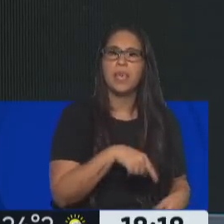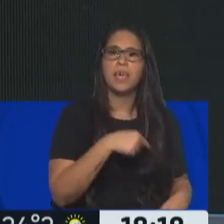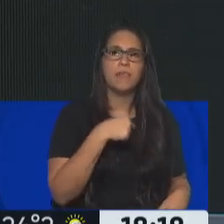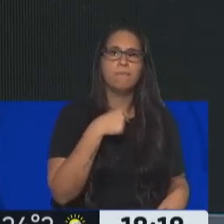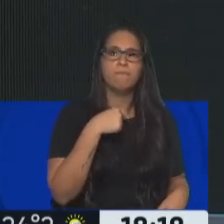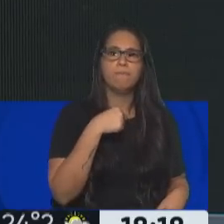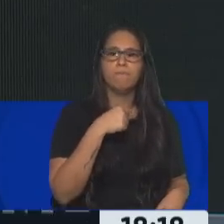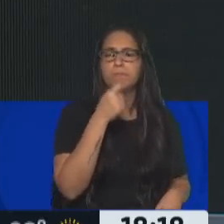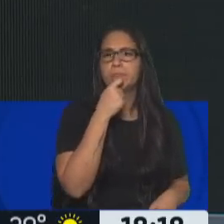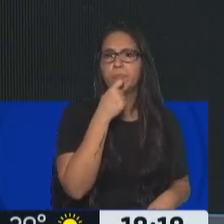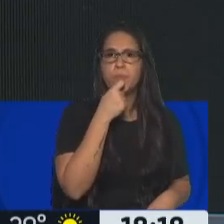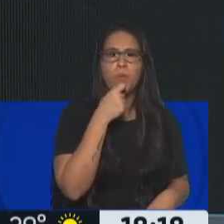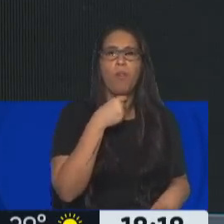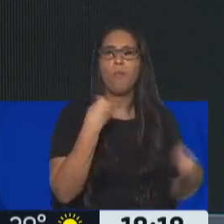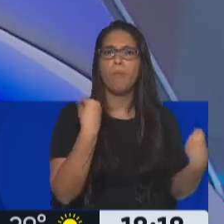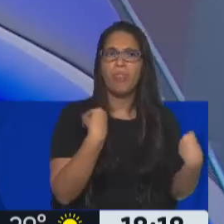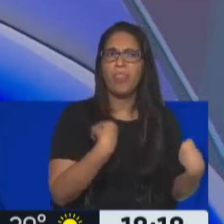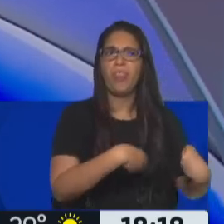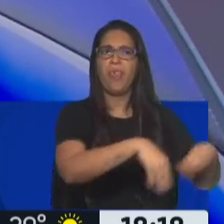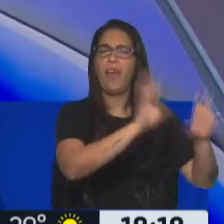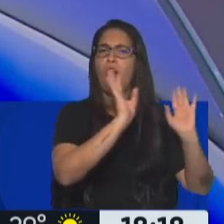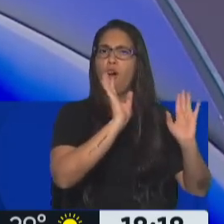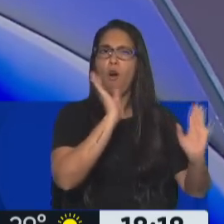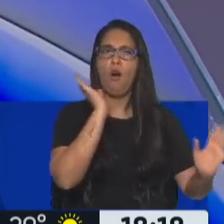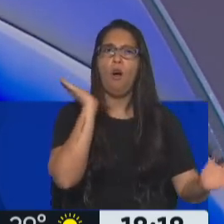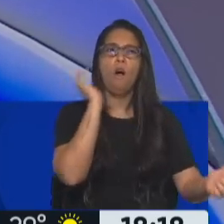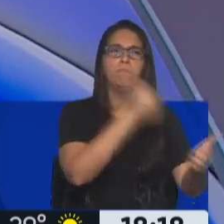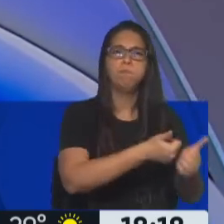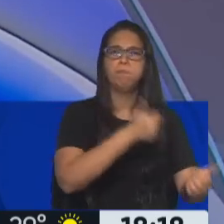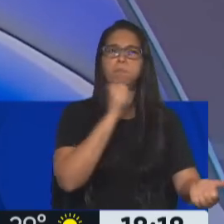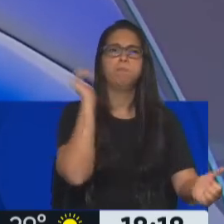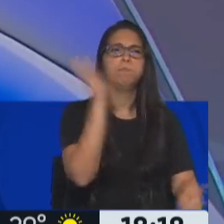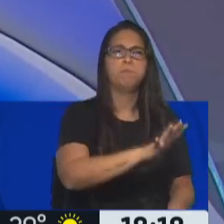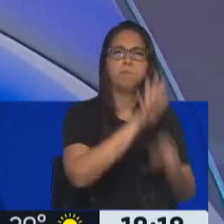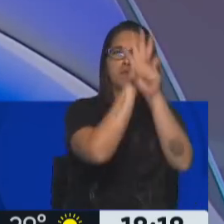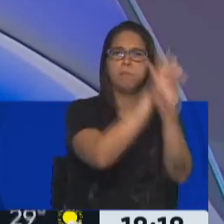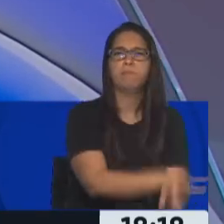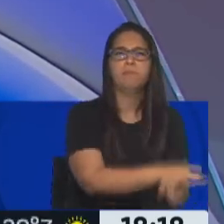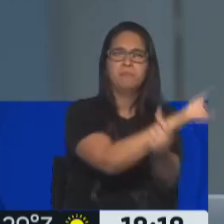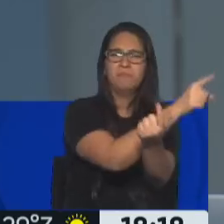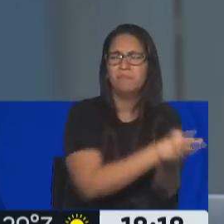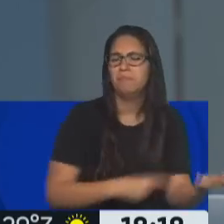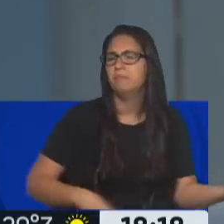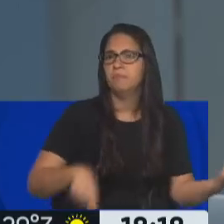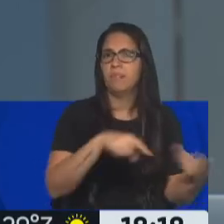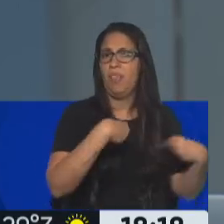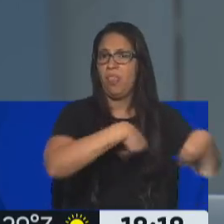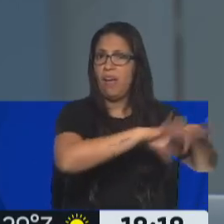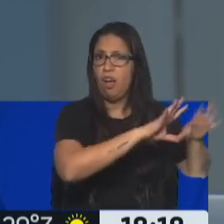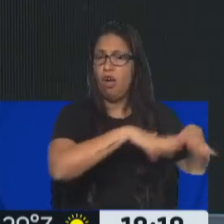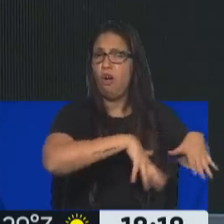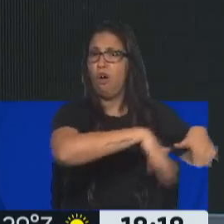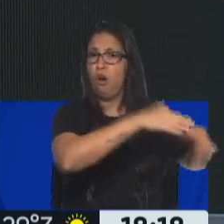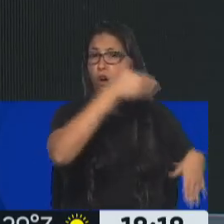perseguido, ha permitido que se cometan violaciones y abusos contra estas poblaciones, también ha intentado de algún